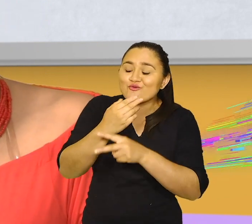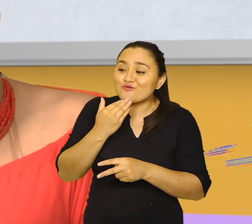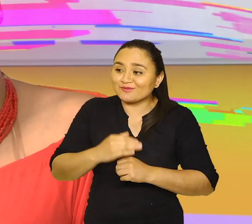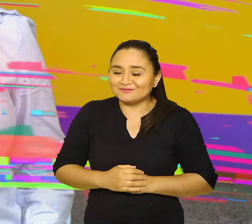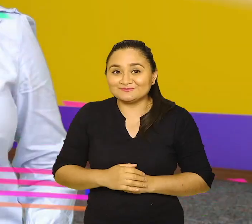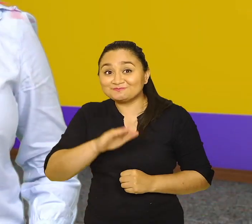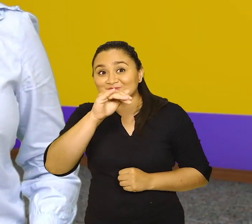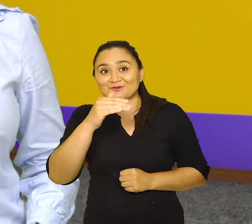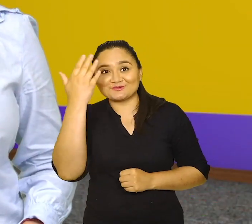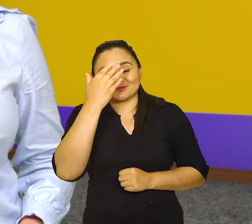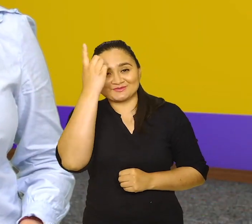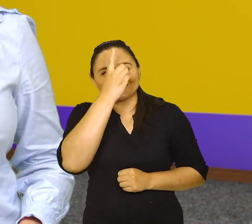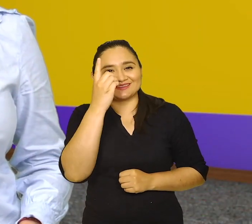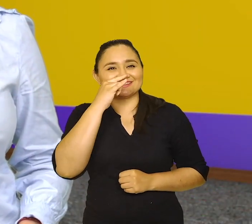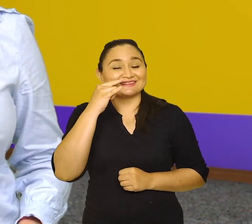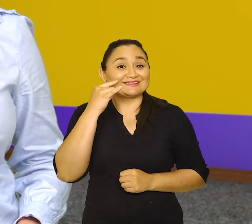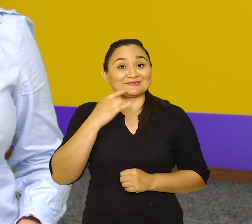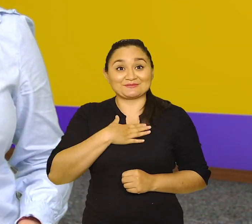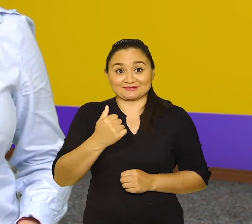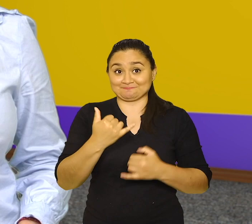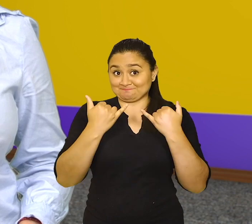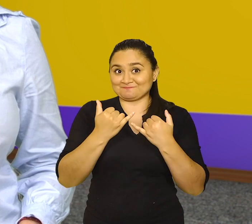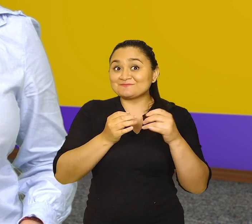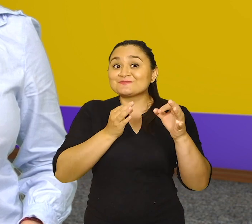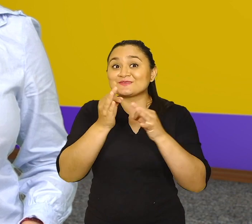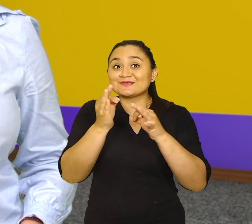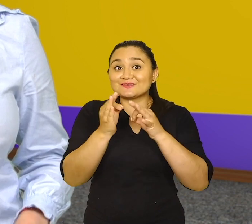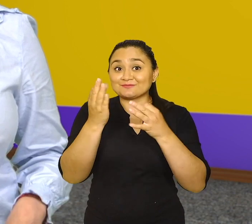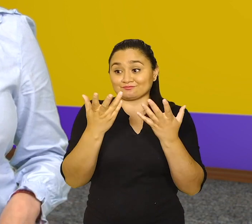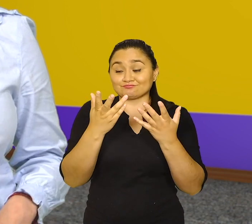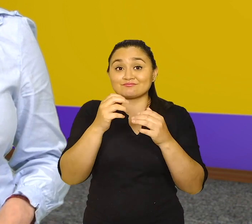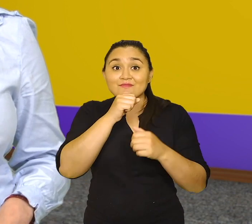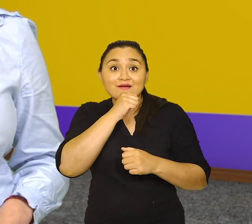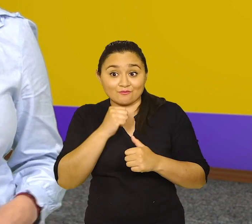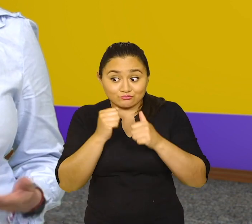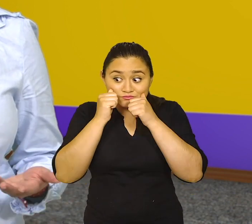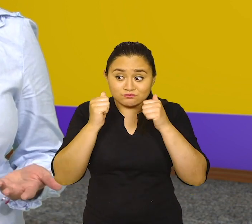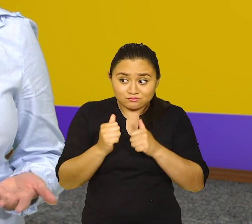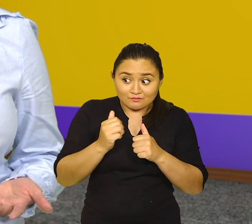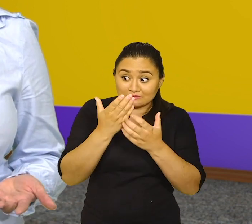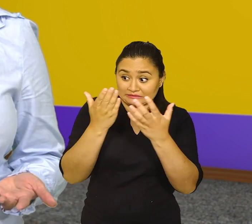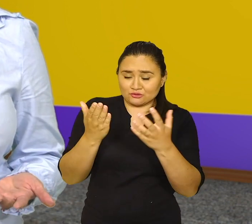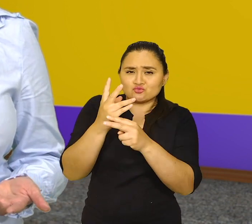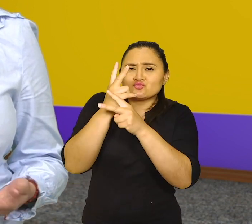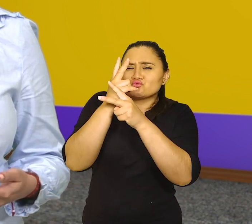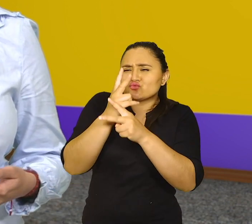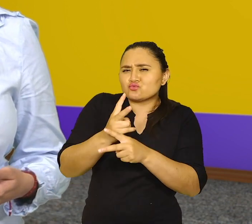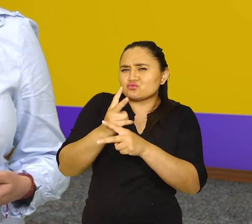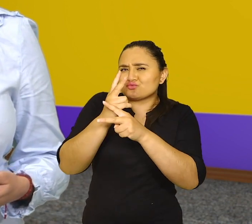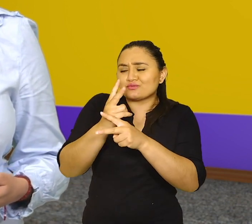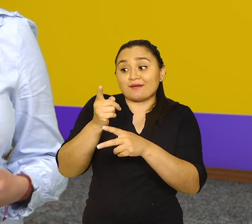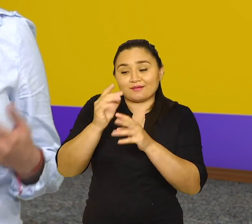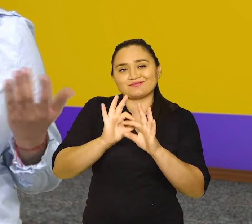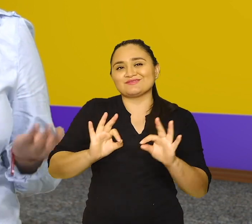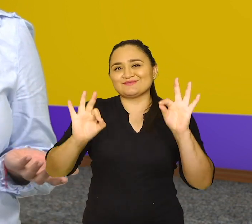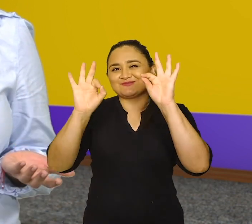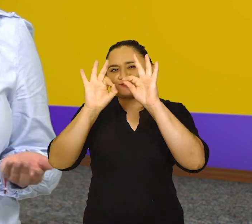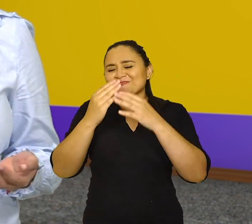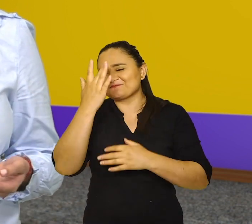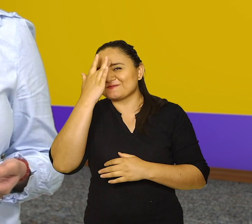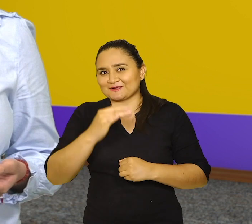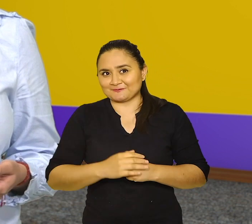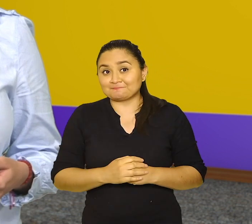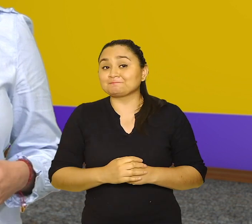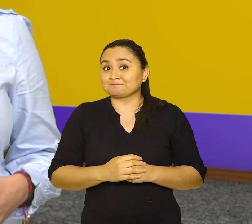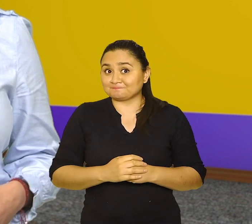abuelas? Hola, profe Diana. Hola, niñas. Hola, niños. Hoy les voy a hablar sobre la importancia de los cuidados que nos prestan nuestros